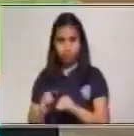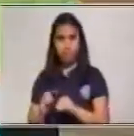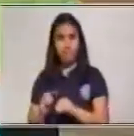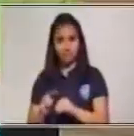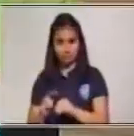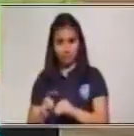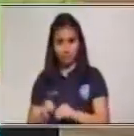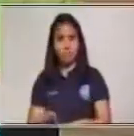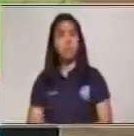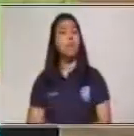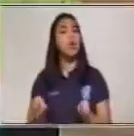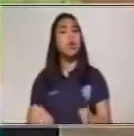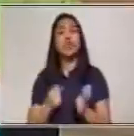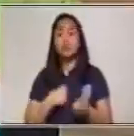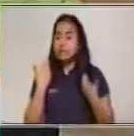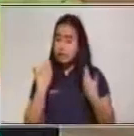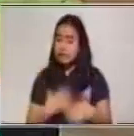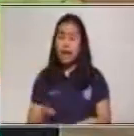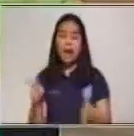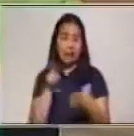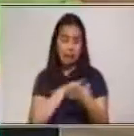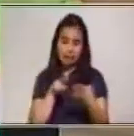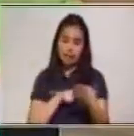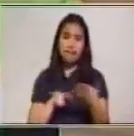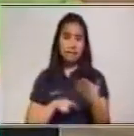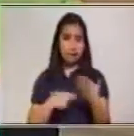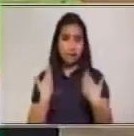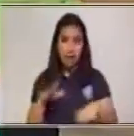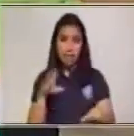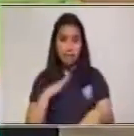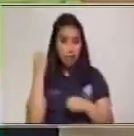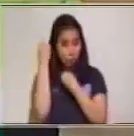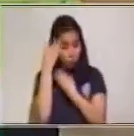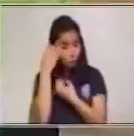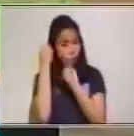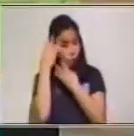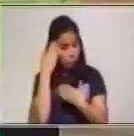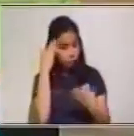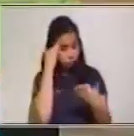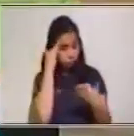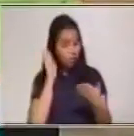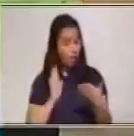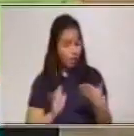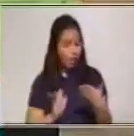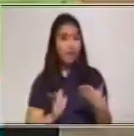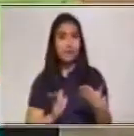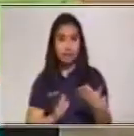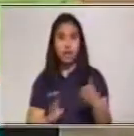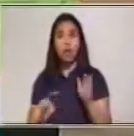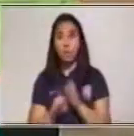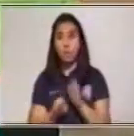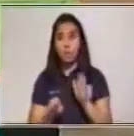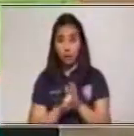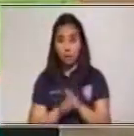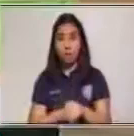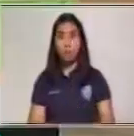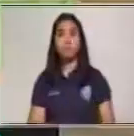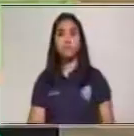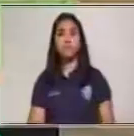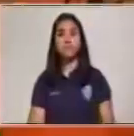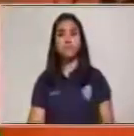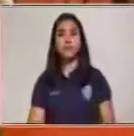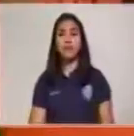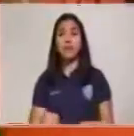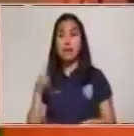lectura correspondiente, pudimos obtener la información que la clasificación del reino animal es en dos. Entonces,